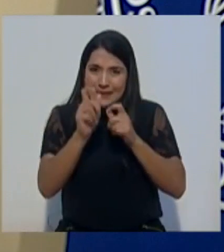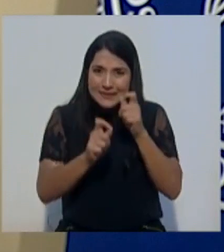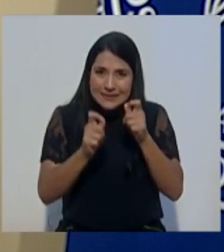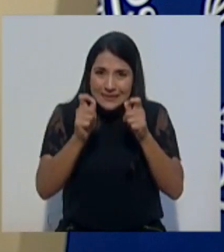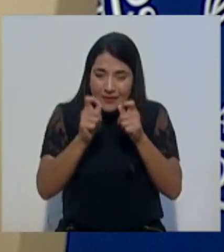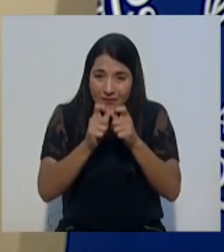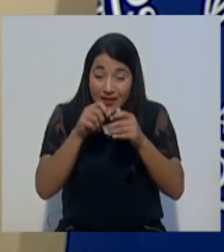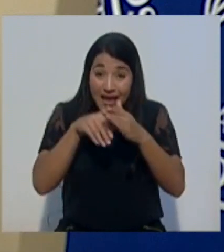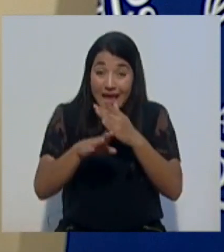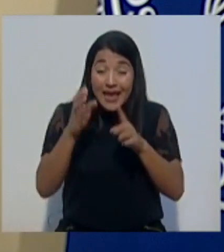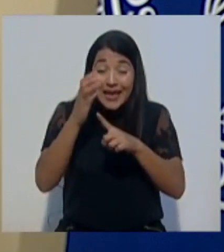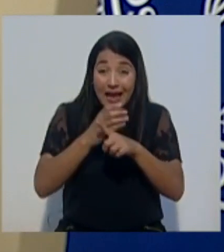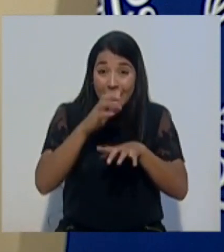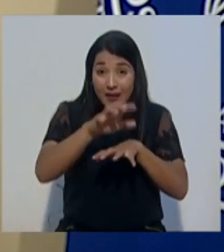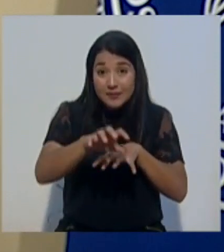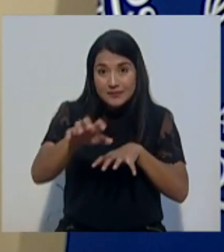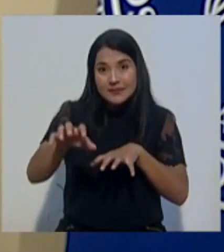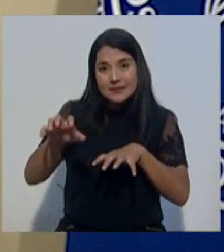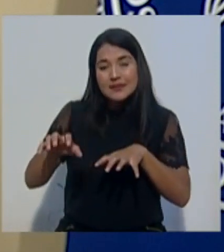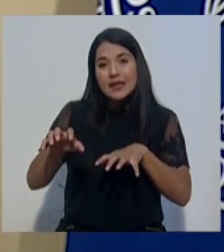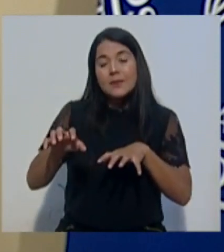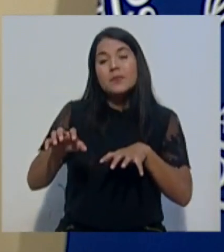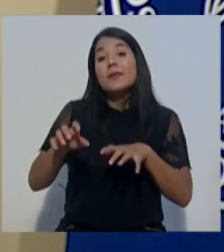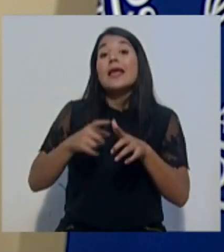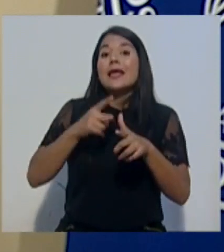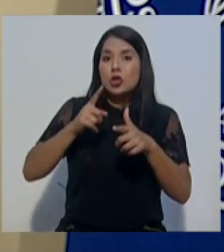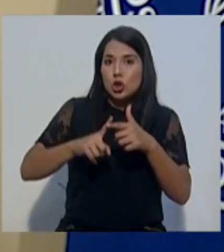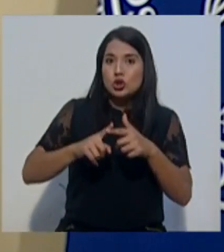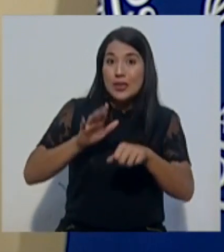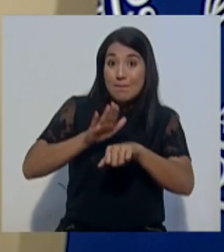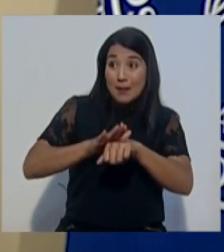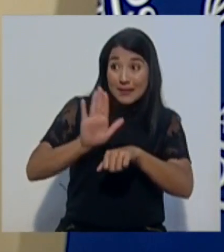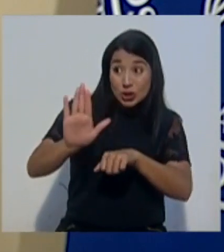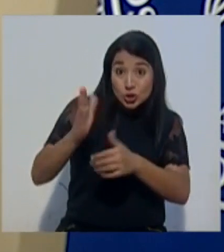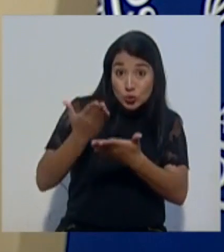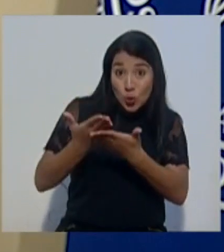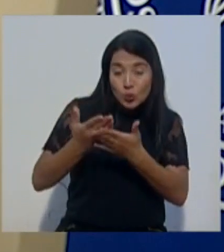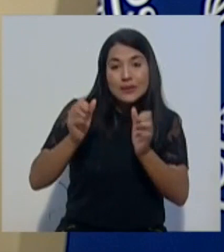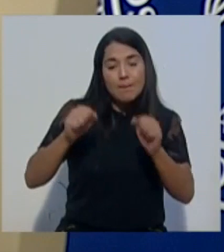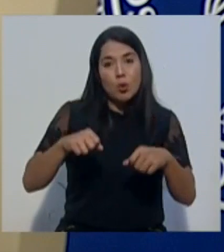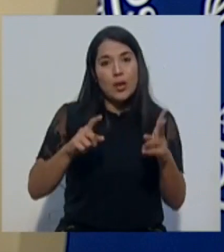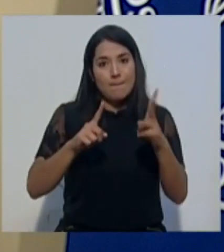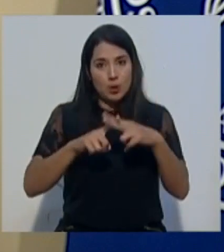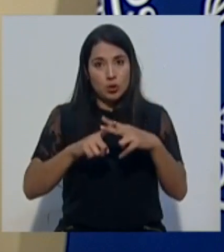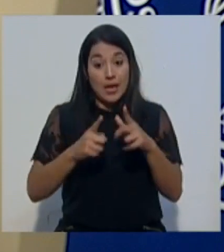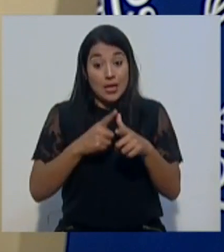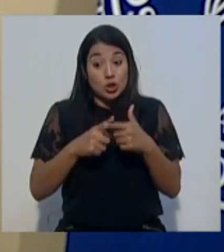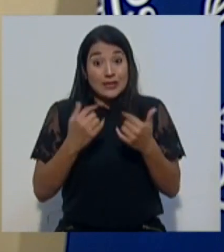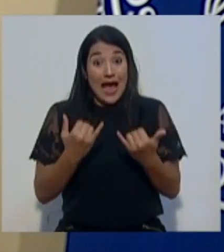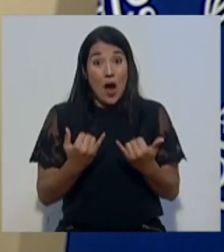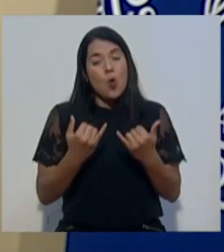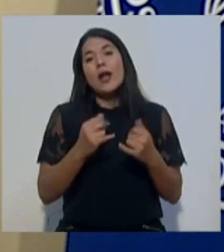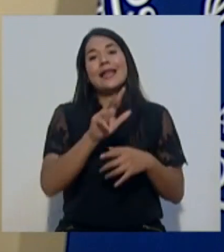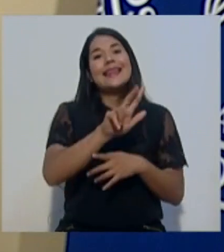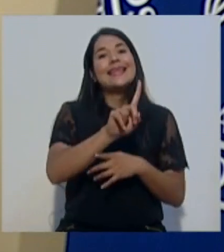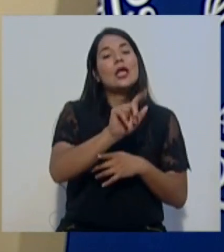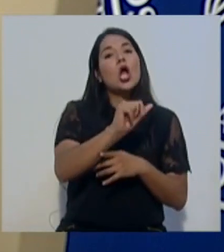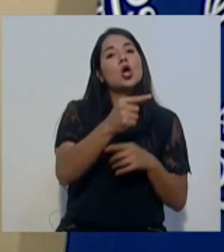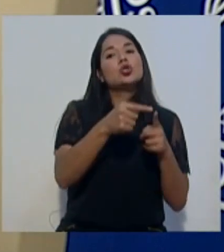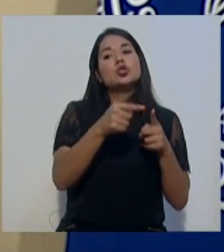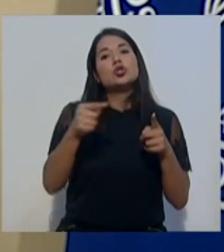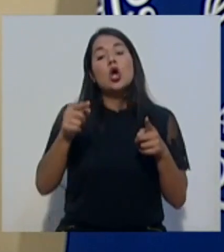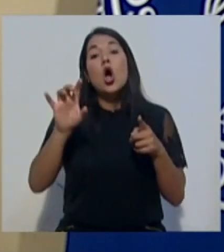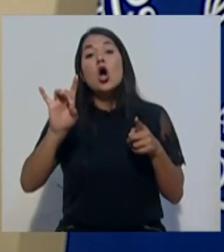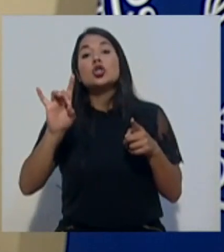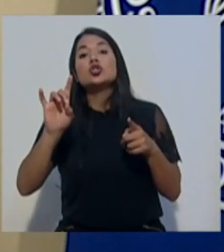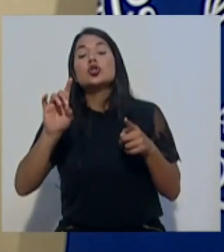permite que algunas de esas propuestas que usted plantea se puedan materializar. Entonces, en este periodo de transición se trabaja